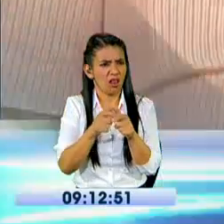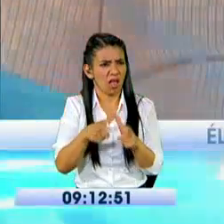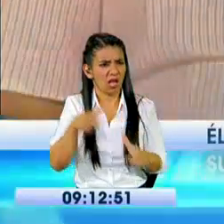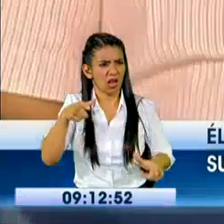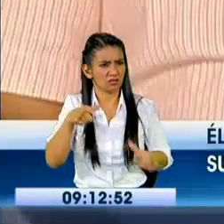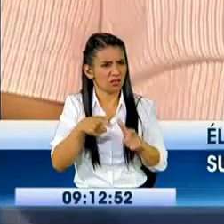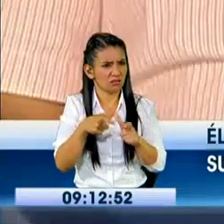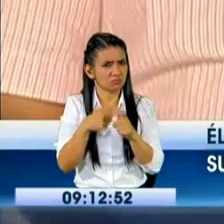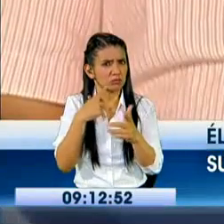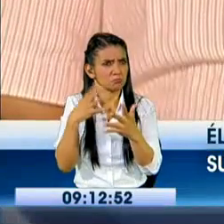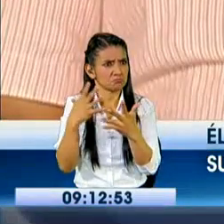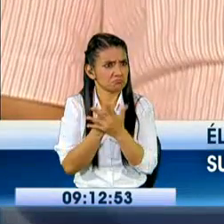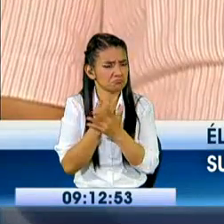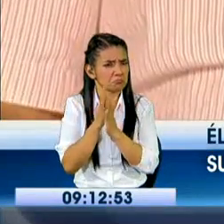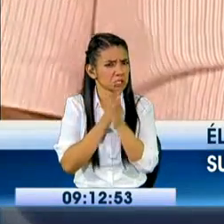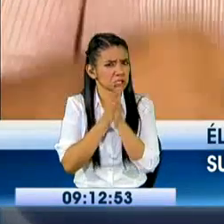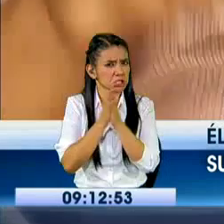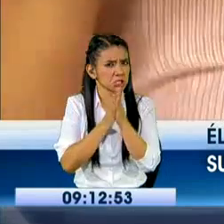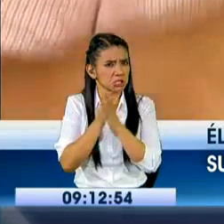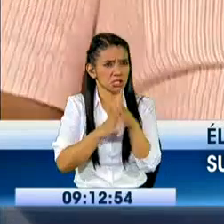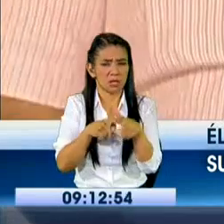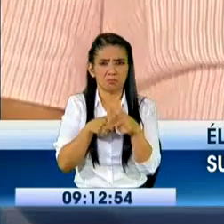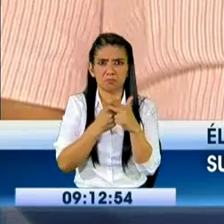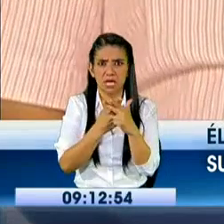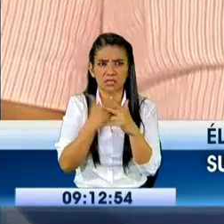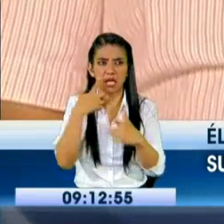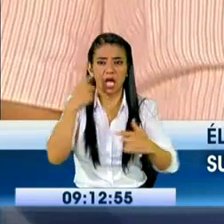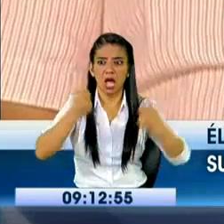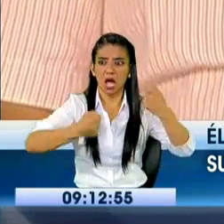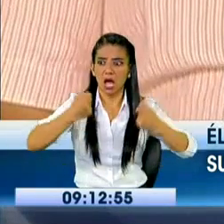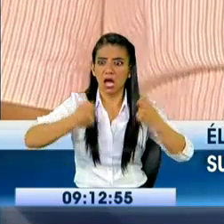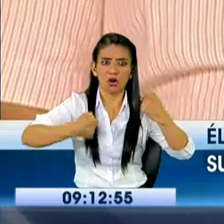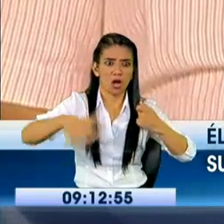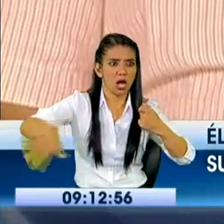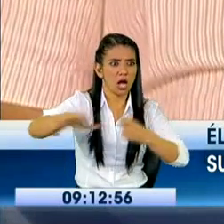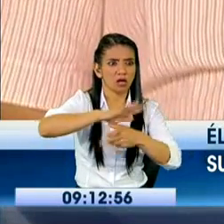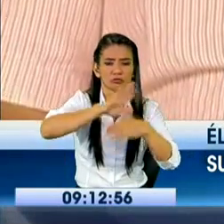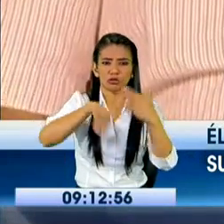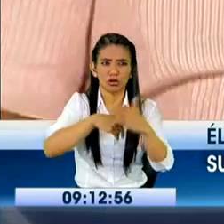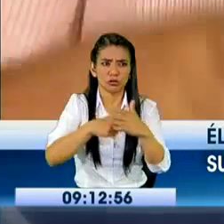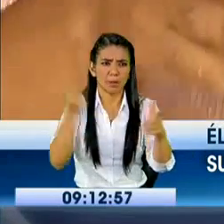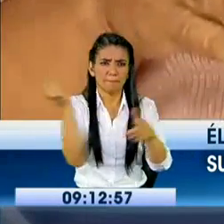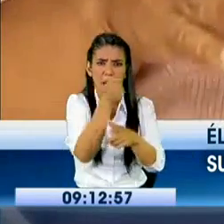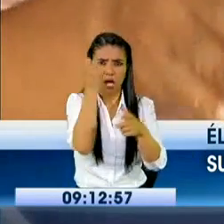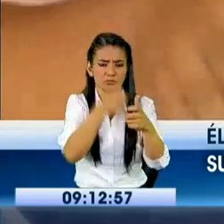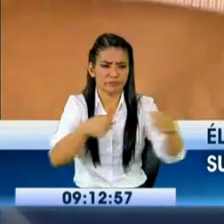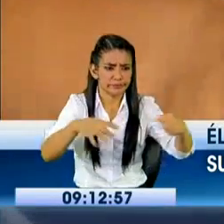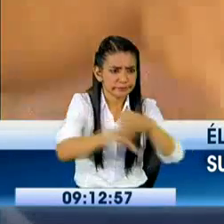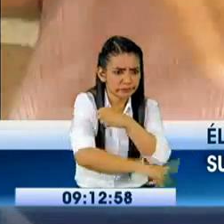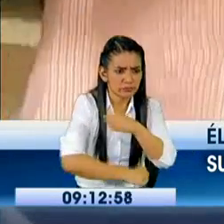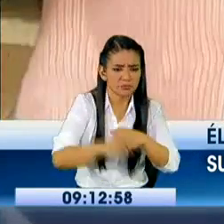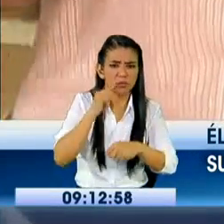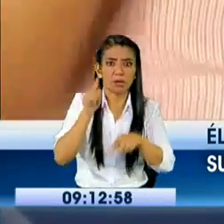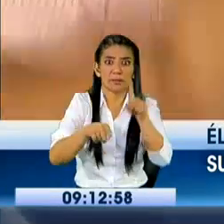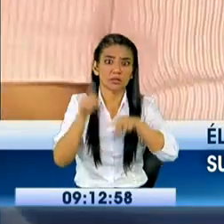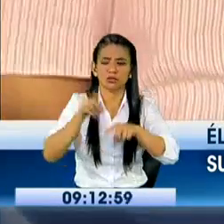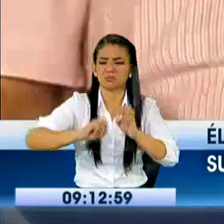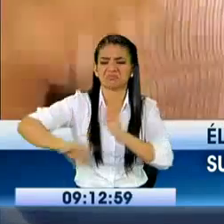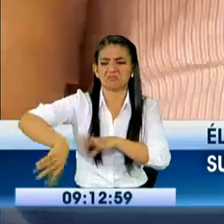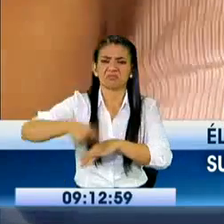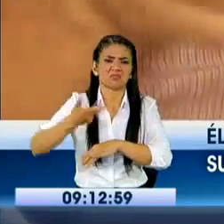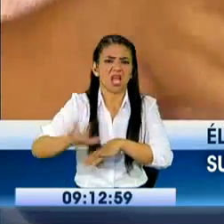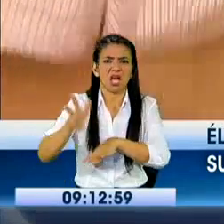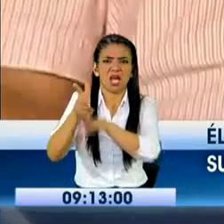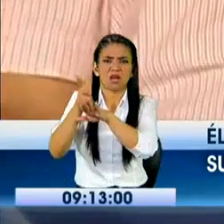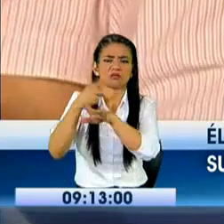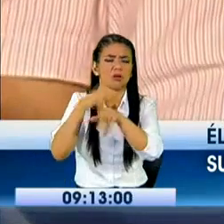grandotes. Bueno, y comenzamos con la bujía, todos los muchachos de la calle a reventar los vidrios, porque toda la gente dejaba esos teléfonos ahí, los dejaban,